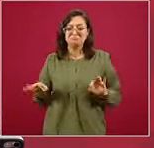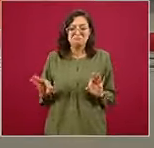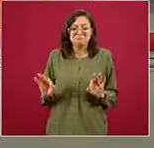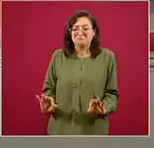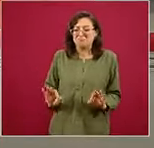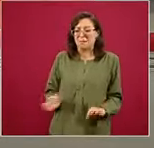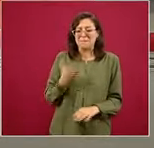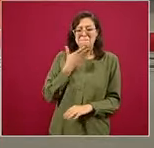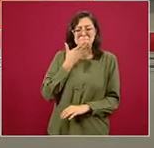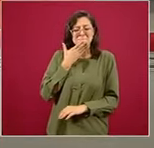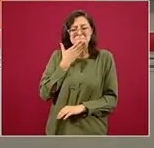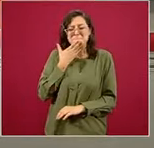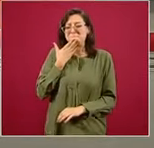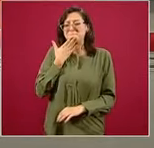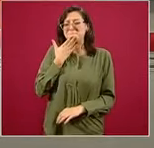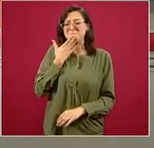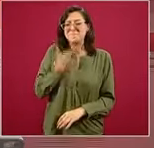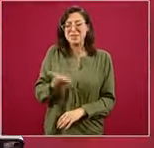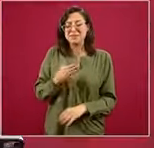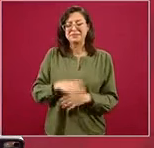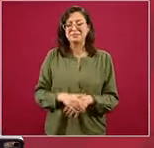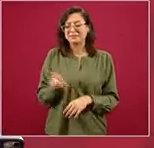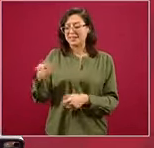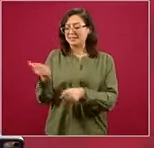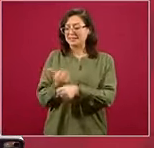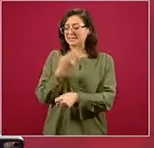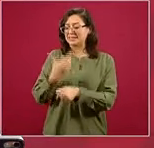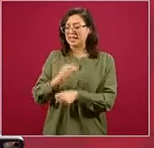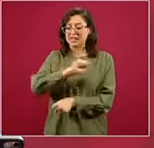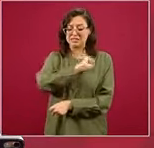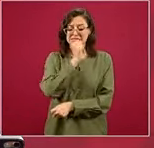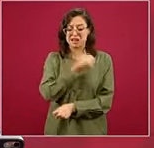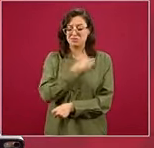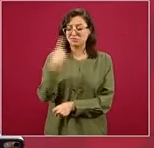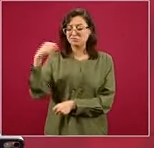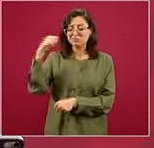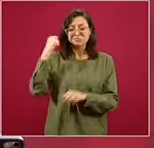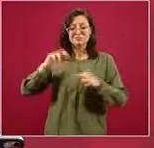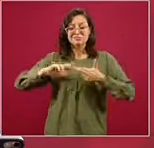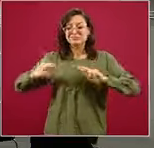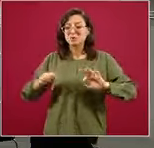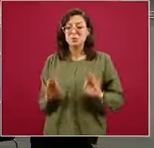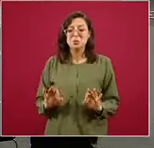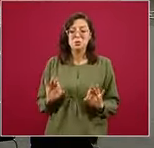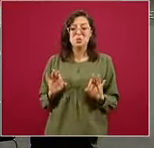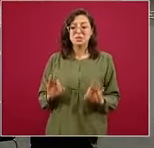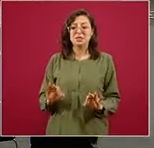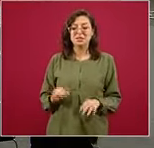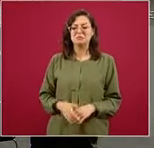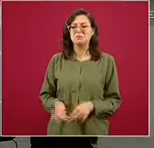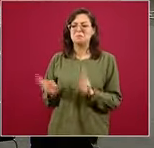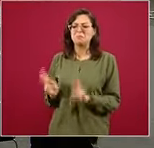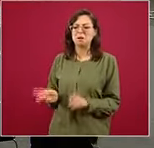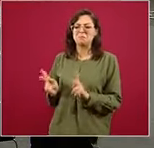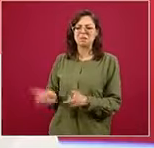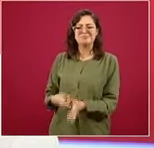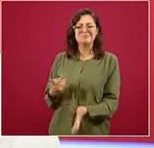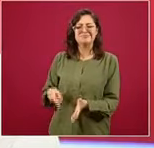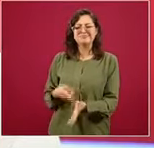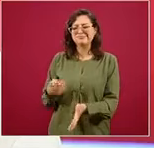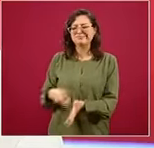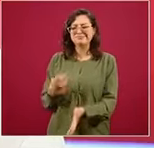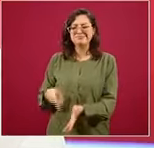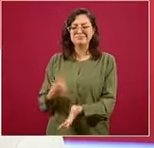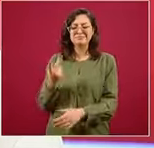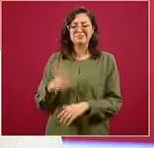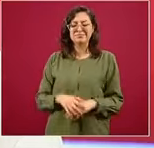Tabasco, tenemos una excelente relación con la secretaria de Salud de Tabasco y platicamos muy frecuentemente.